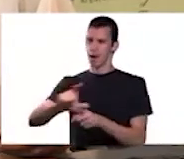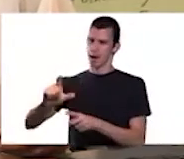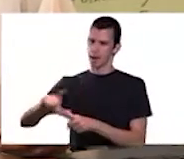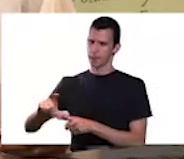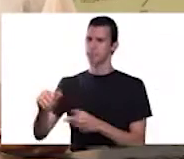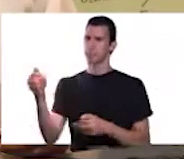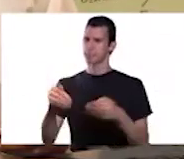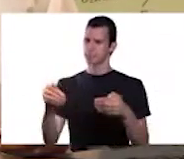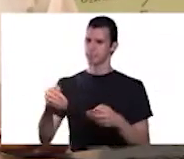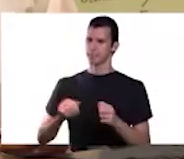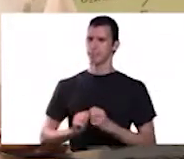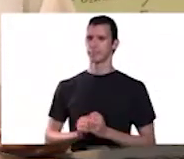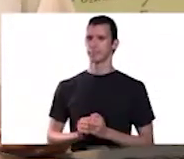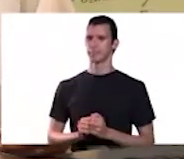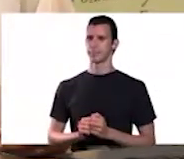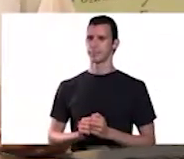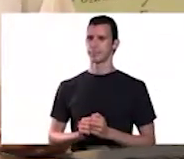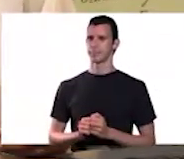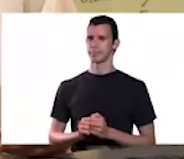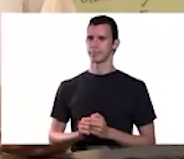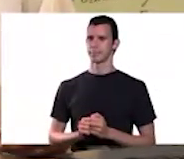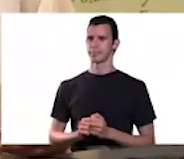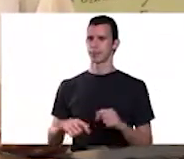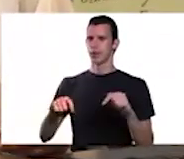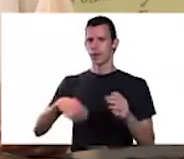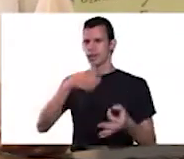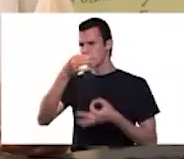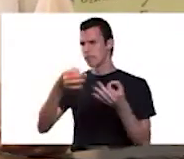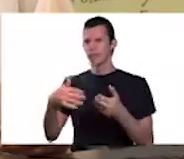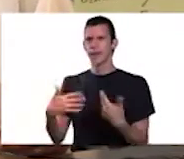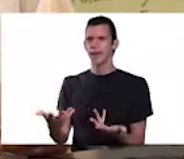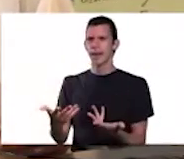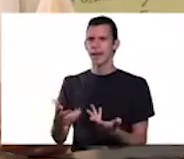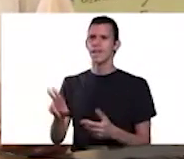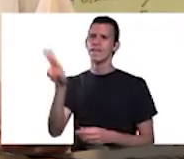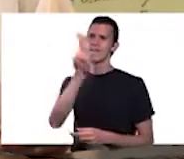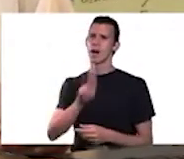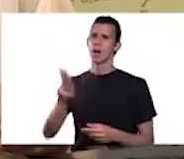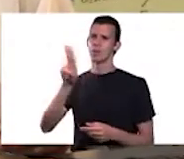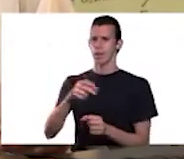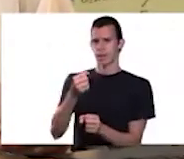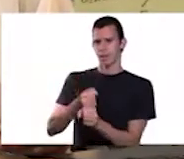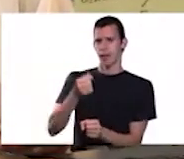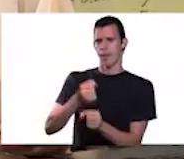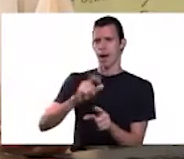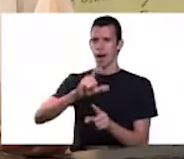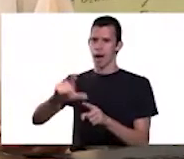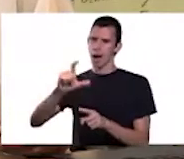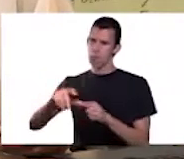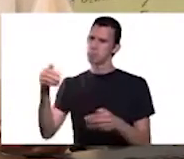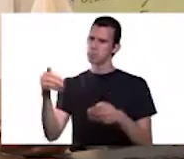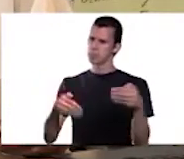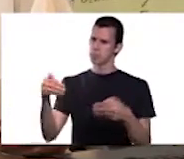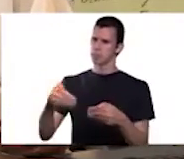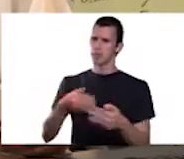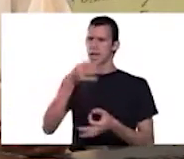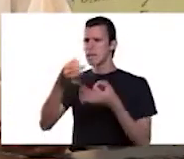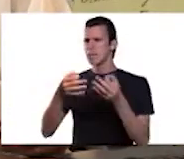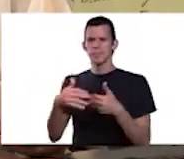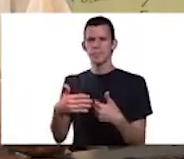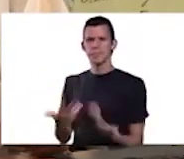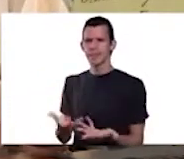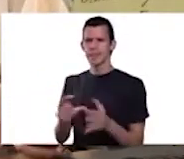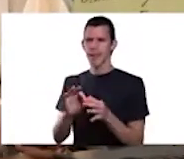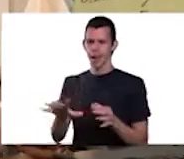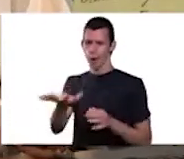obrero campesina. Hoy vamos a estar hablando de la facultad obrero campesina en la parte correspondiente a